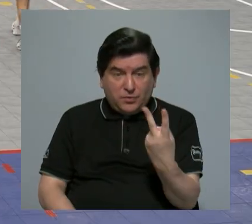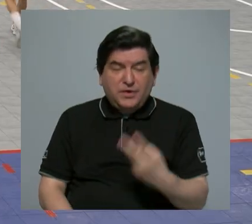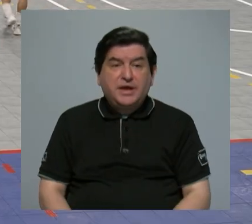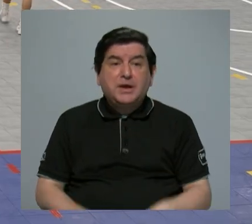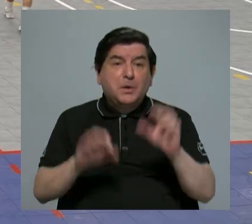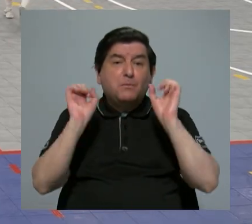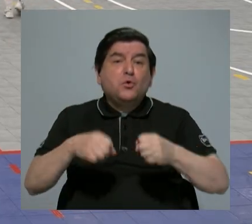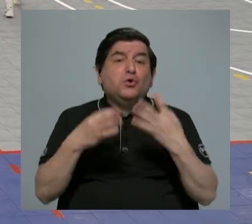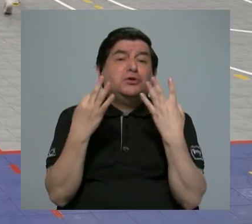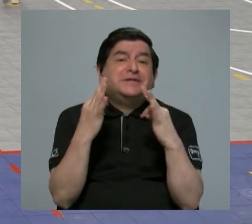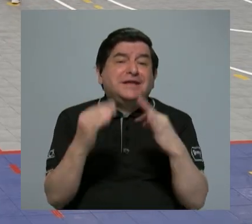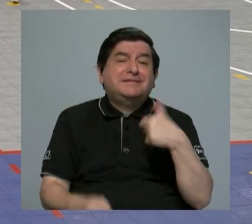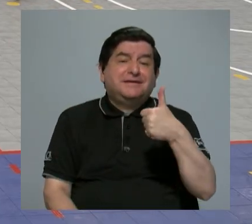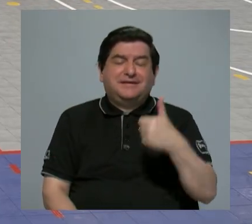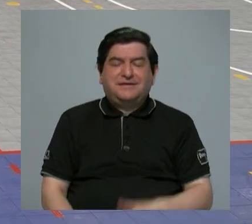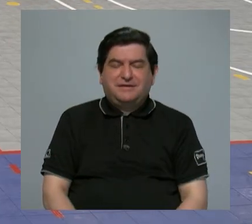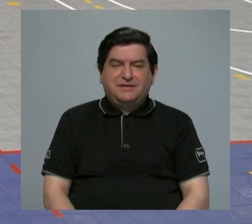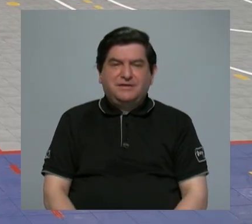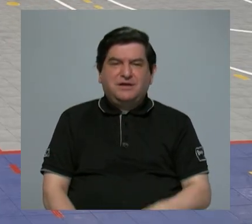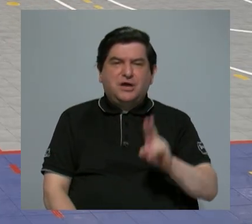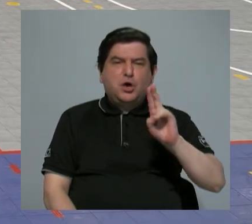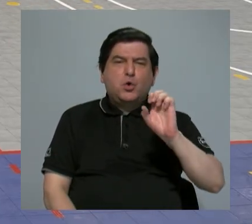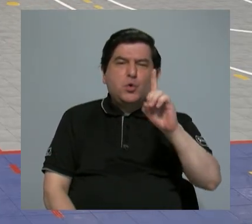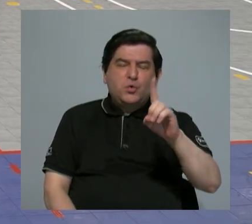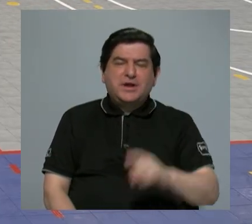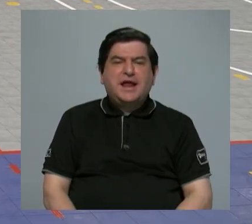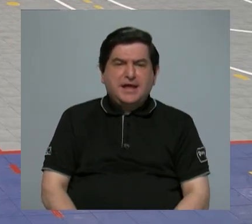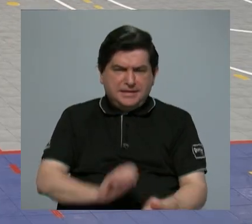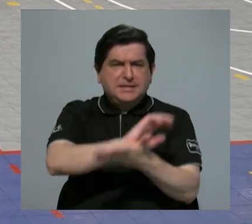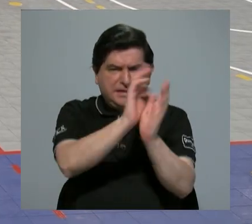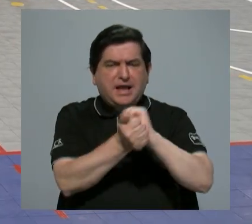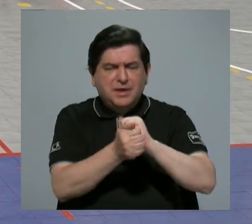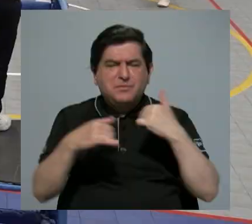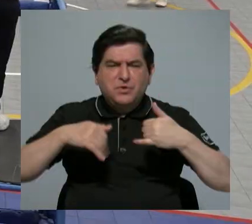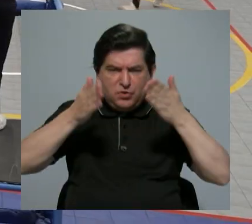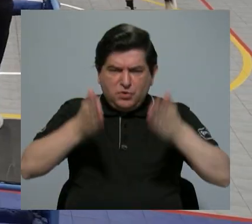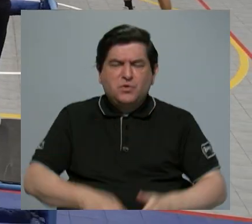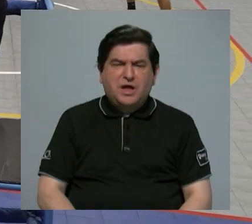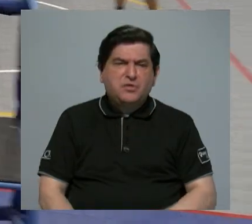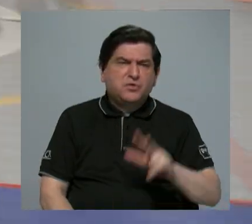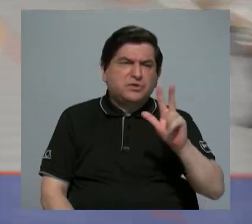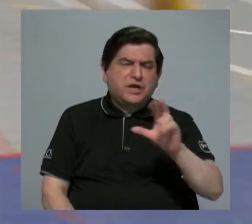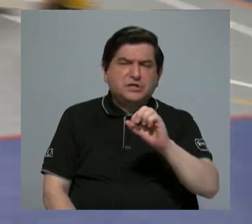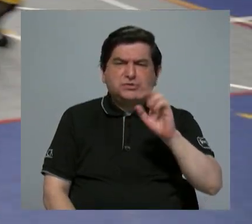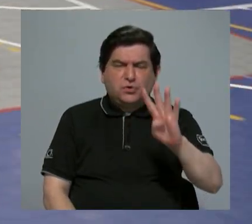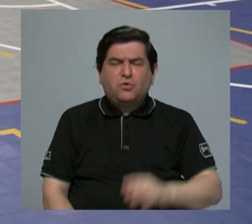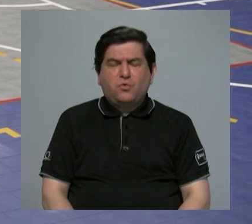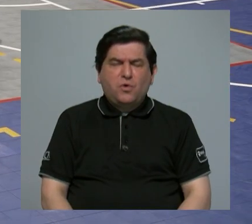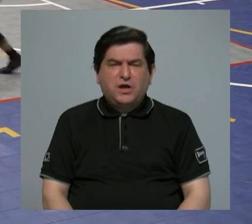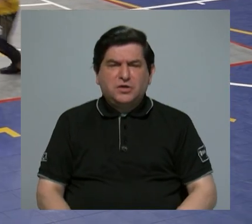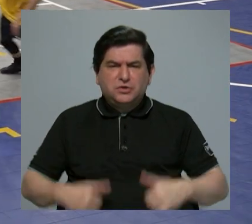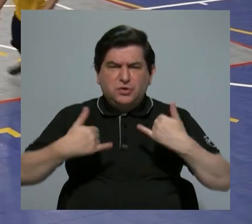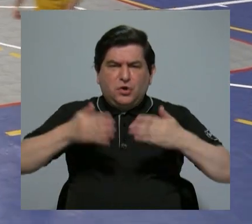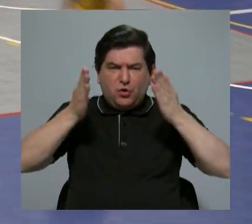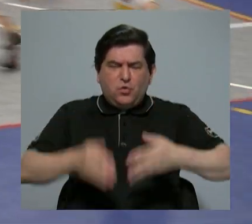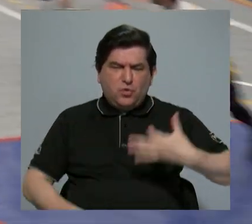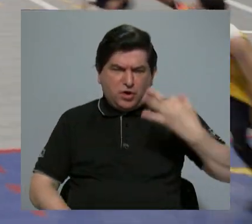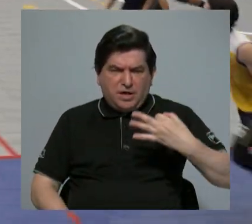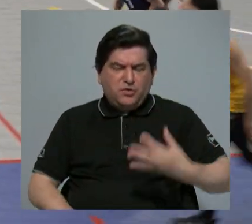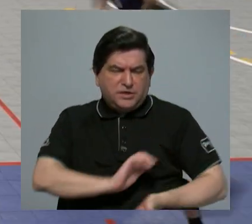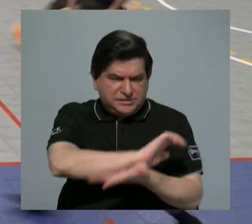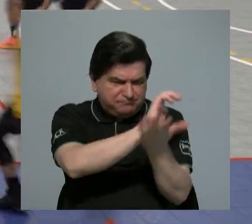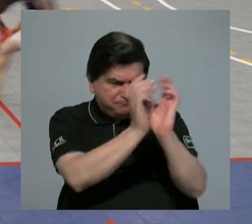adelante, tuvo para llevarse. Sí, creo que la UNED hizo cambios, sacó a 3 o 4 sus titulares y ingresaron otros